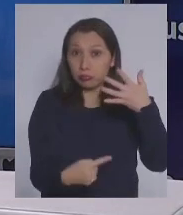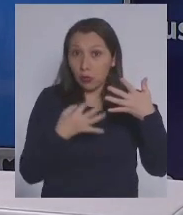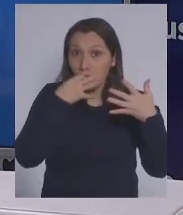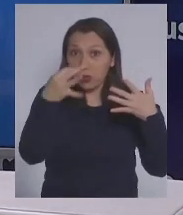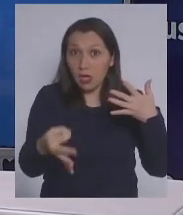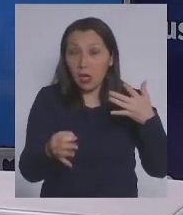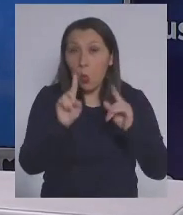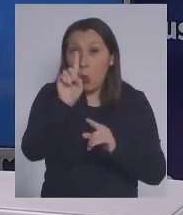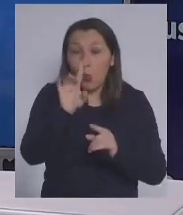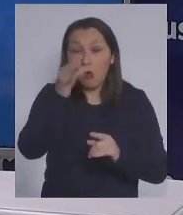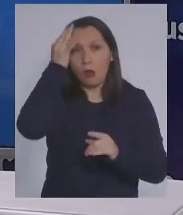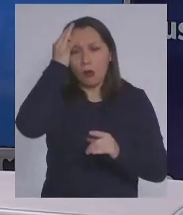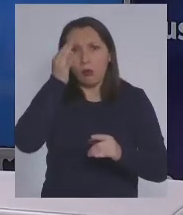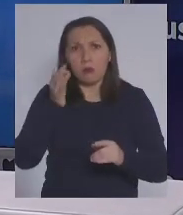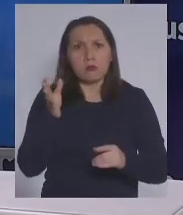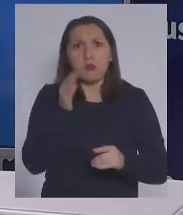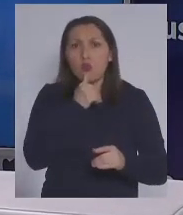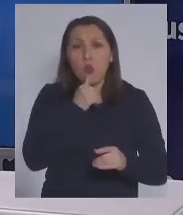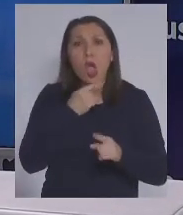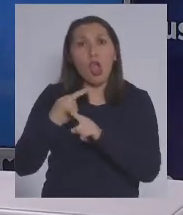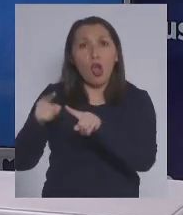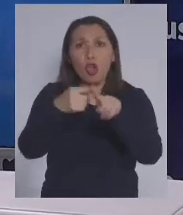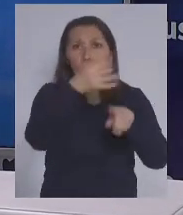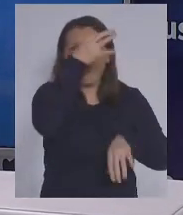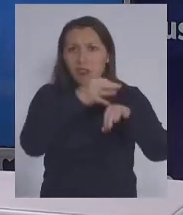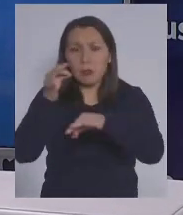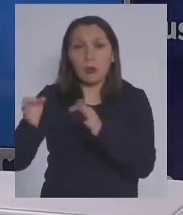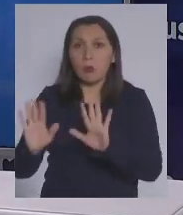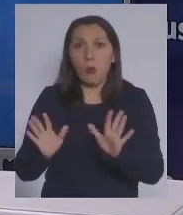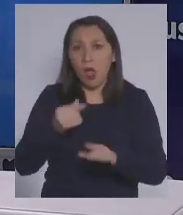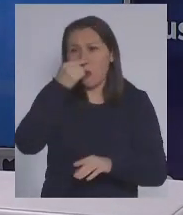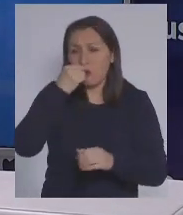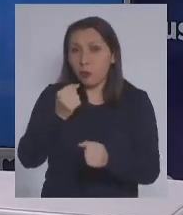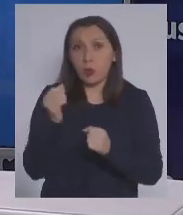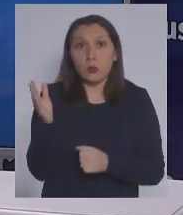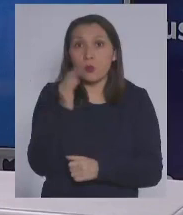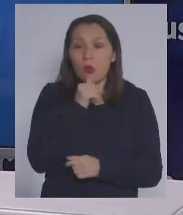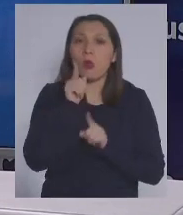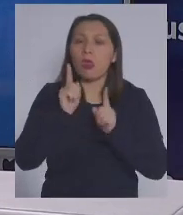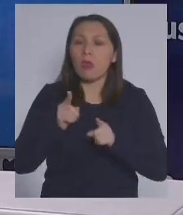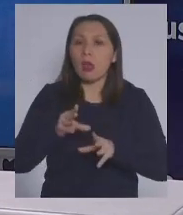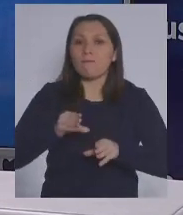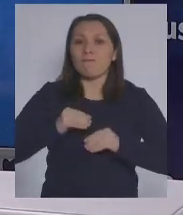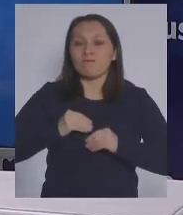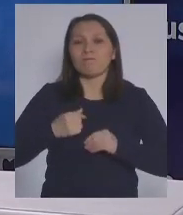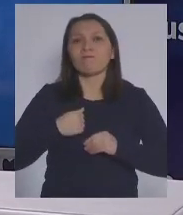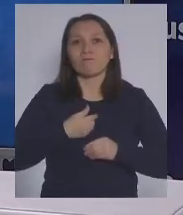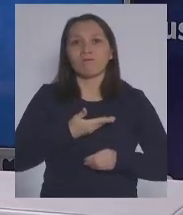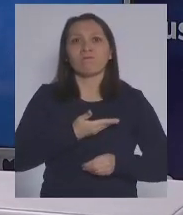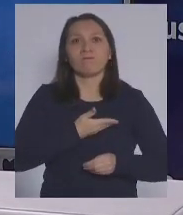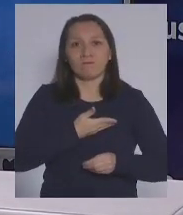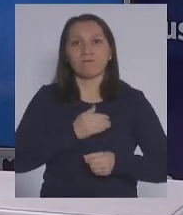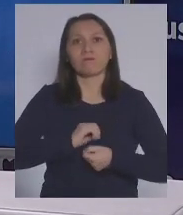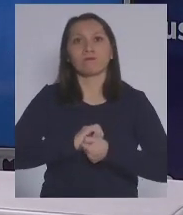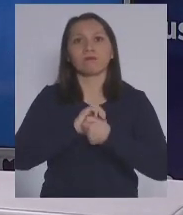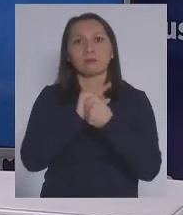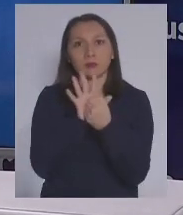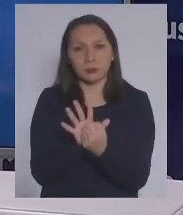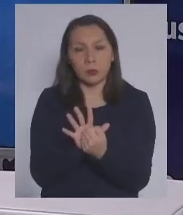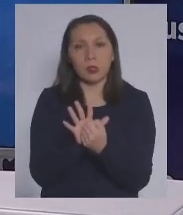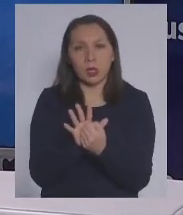y dada la ausencia de circulación de otros virus como la influenza debe asumir que está con coronavirus